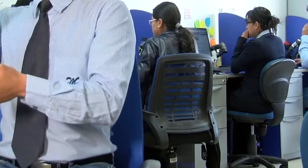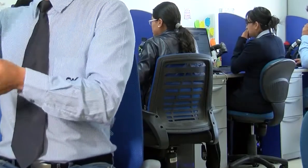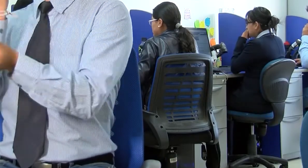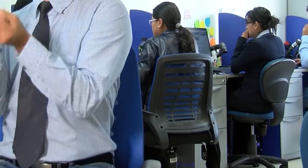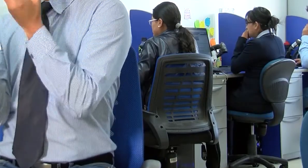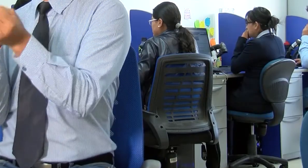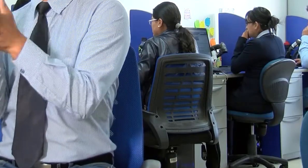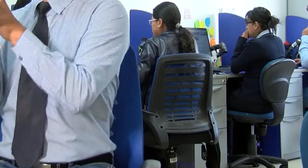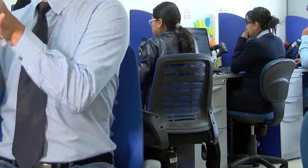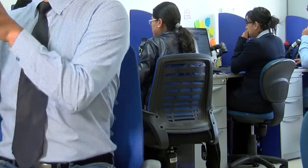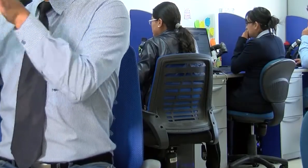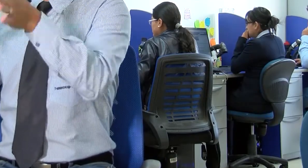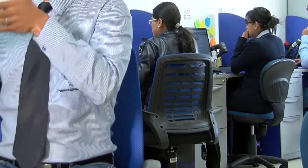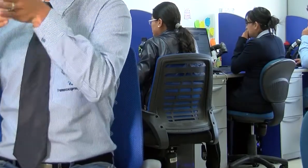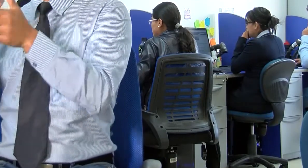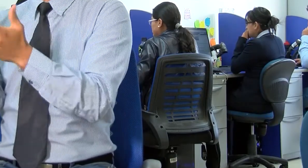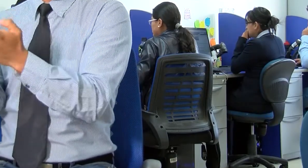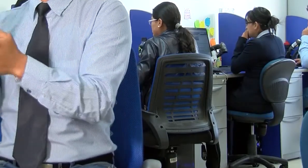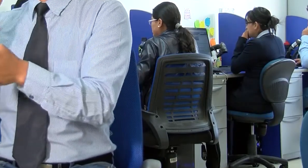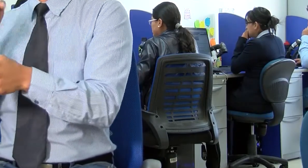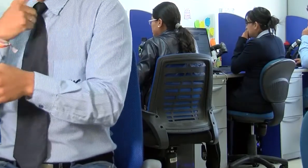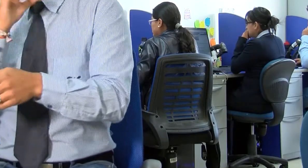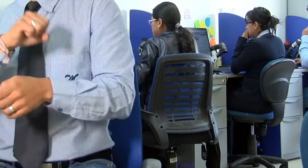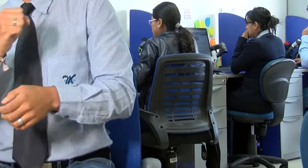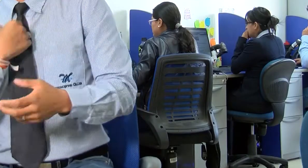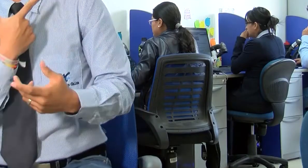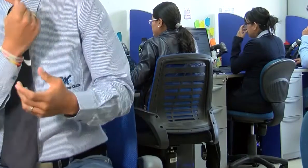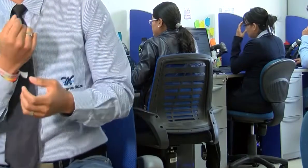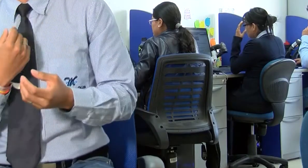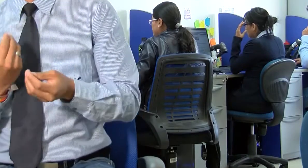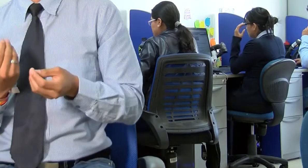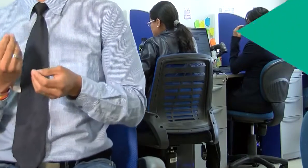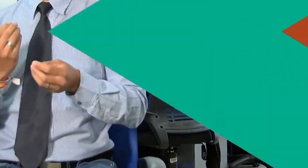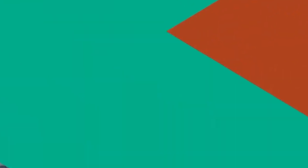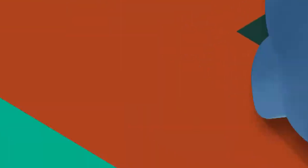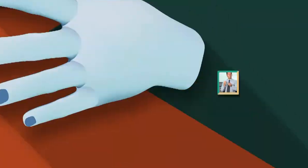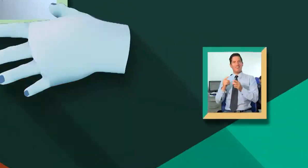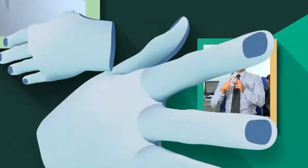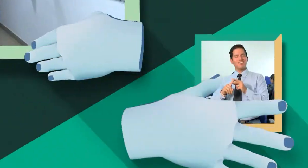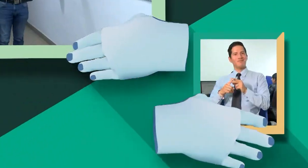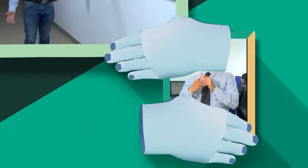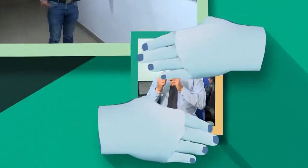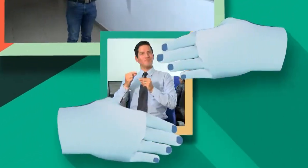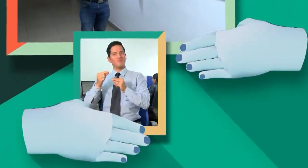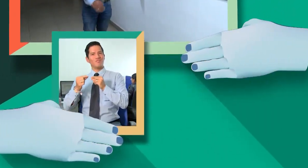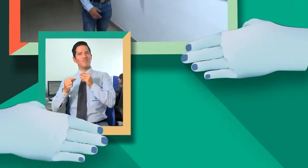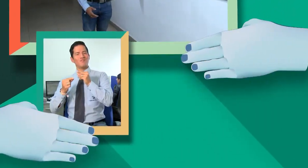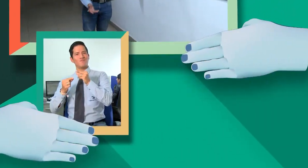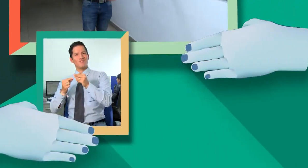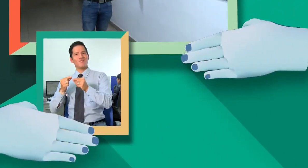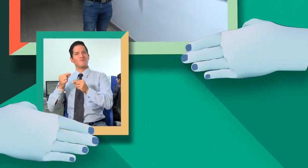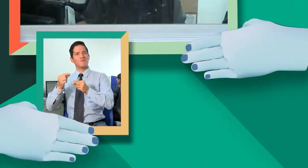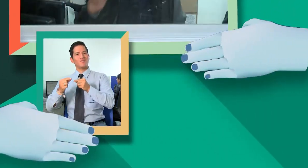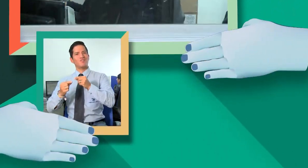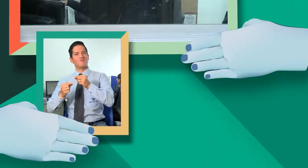Si bien es cierto, tengo rasgos auditivos y oralizo, no es lo mismo que comunicarme en mi lengua.